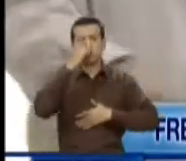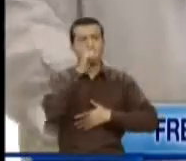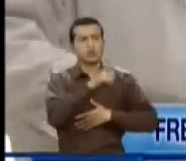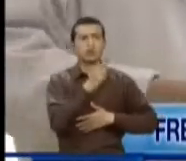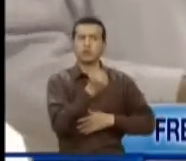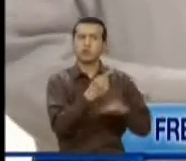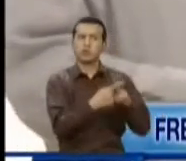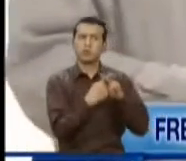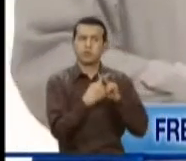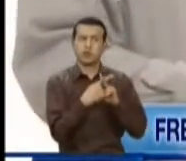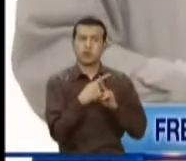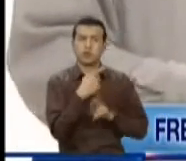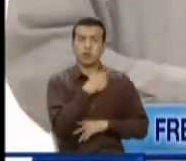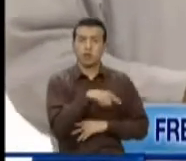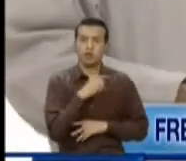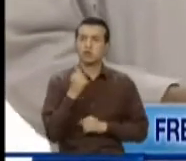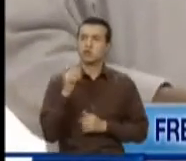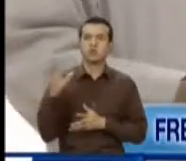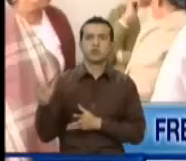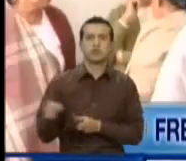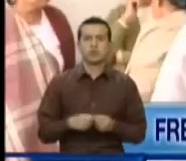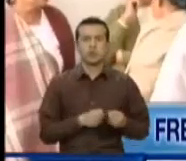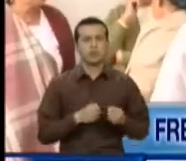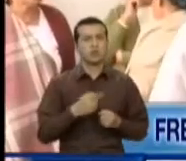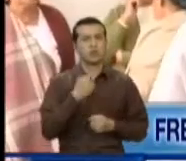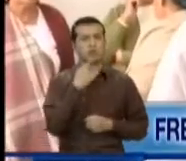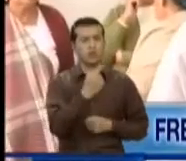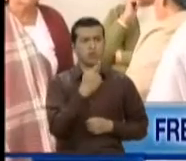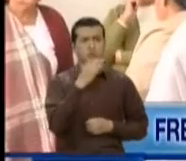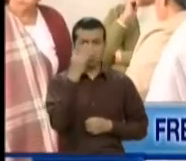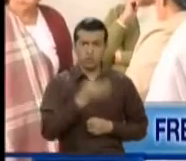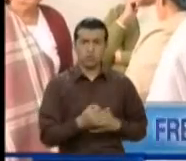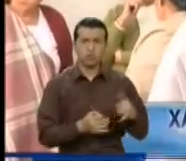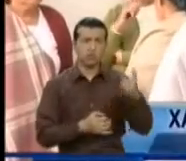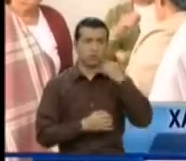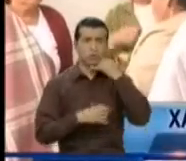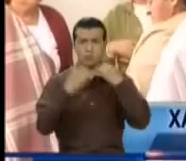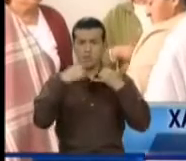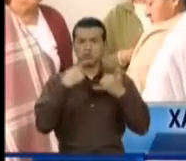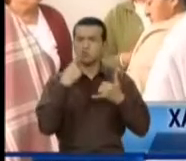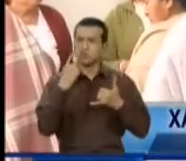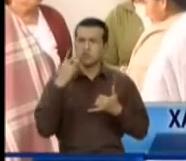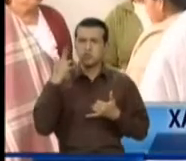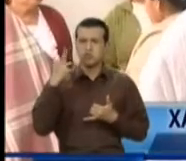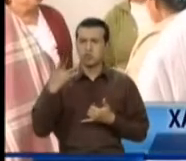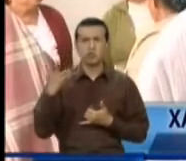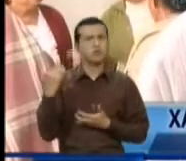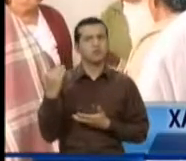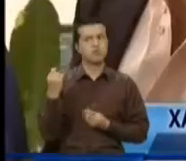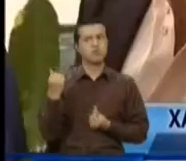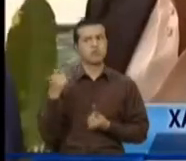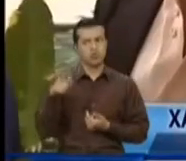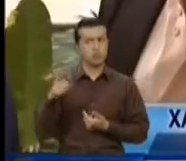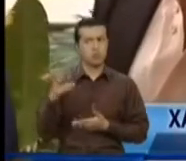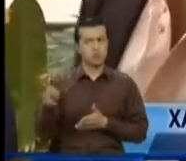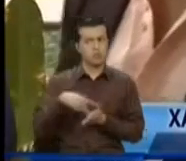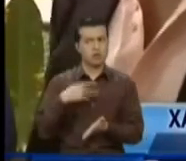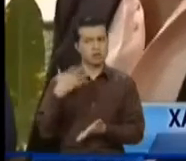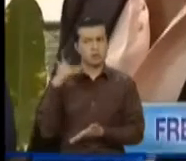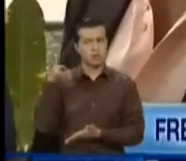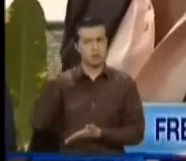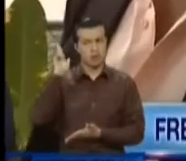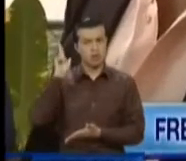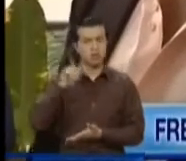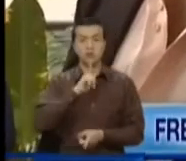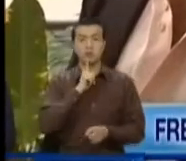en el cantón pasaje provincia de el oro tengo una llamada grabada del sicario que me llamó a cobrar me amenazan los padres de